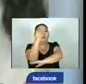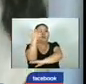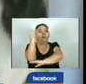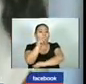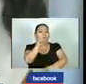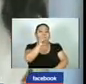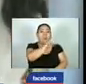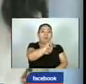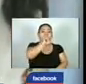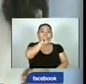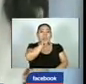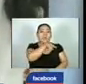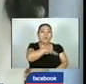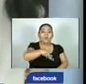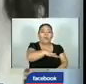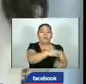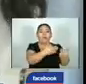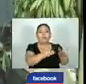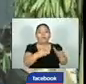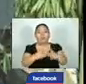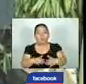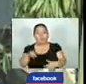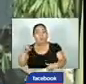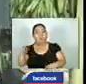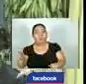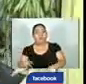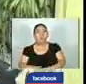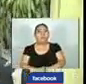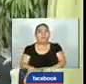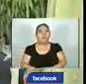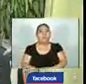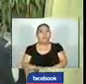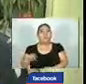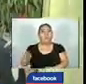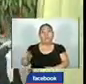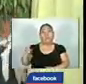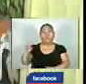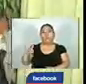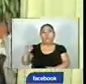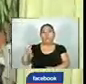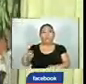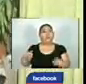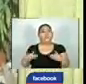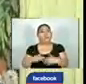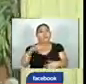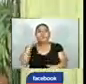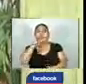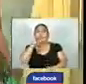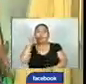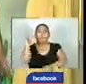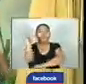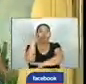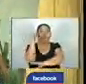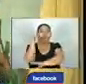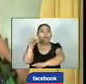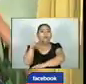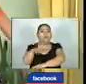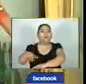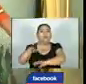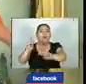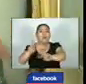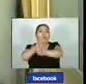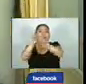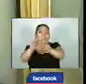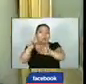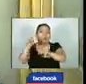de sus 24 provincias, mientras que las autoridades sanitarias de Bolivia emitieron alerta roja epidemiológica en La Paz tras el